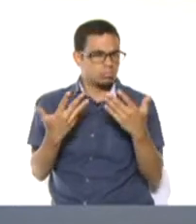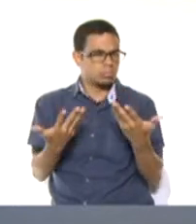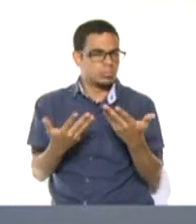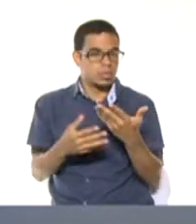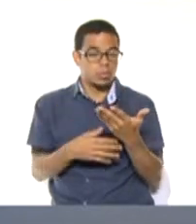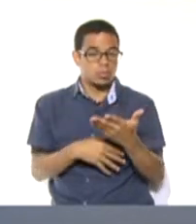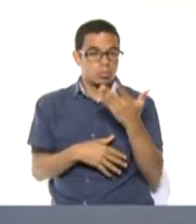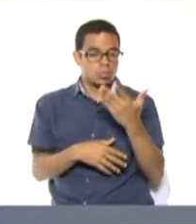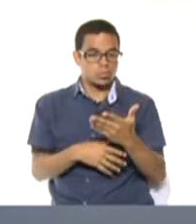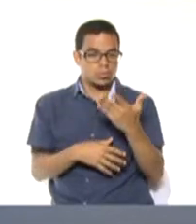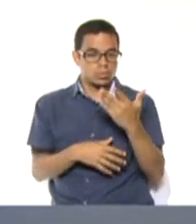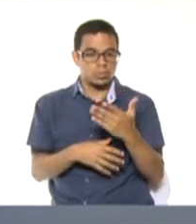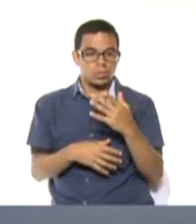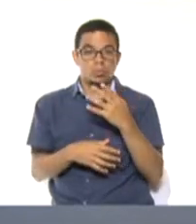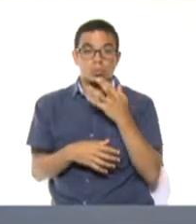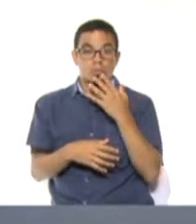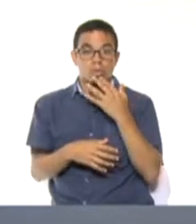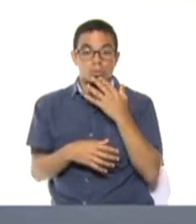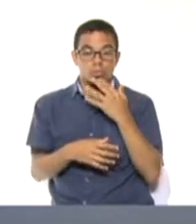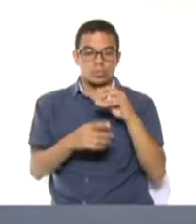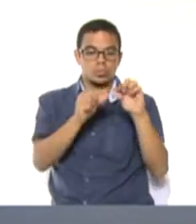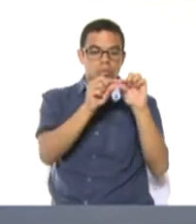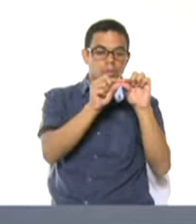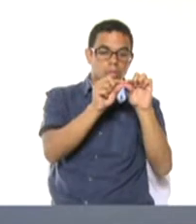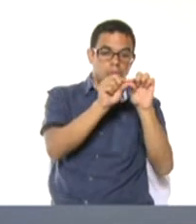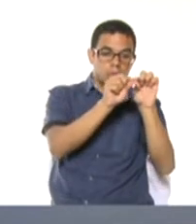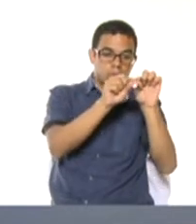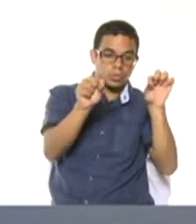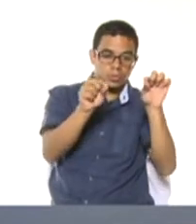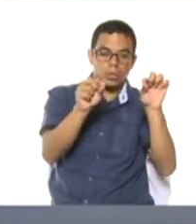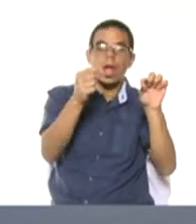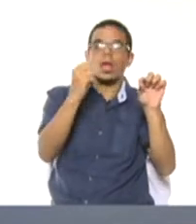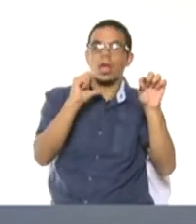escritura tenemos lo que es sangría, el